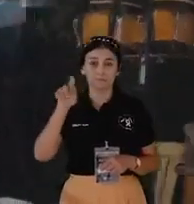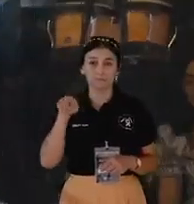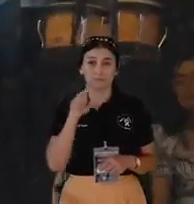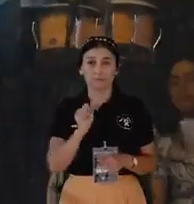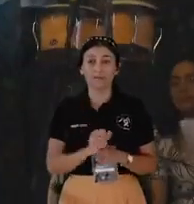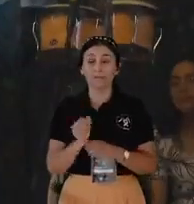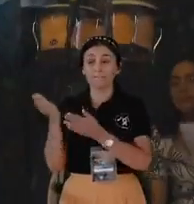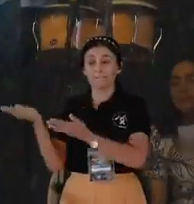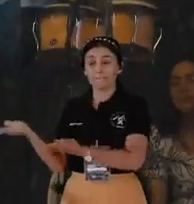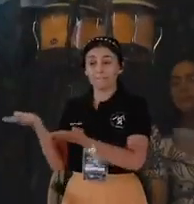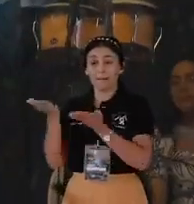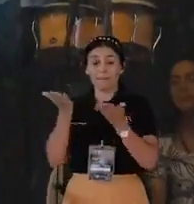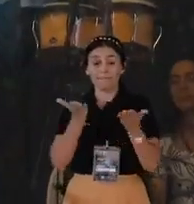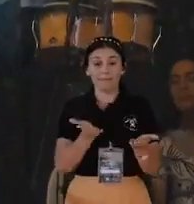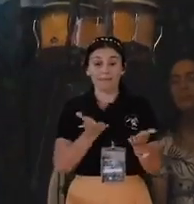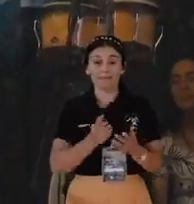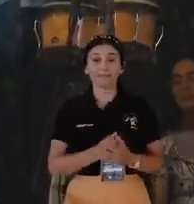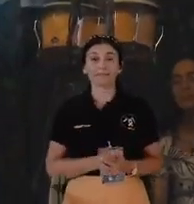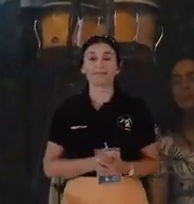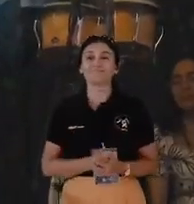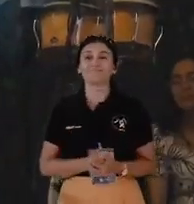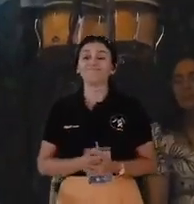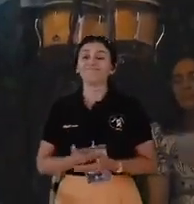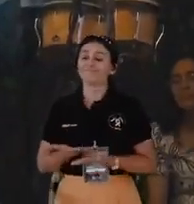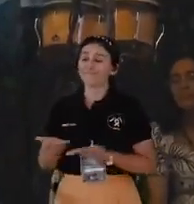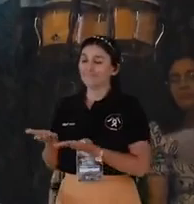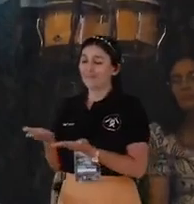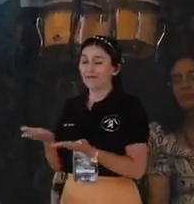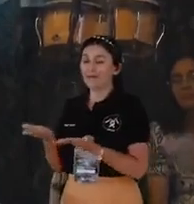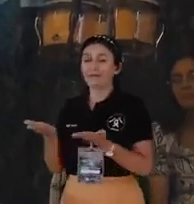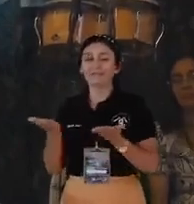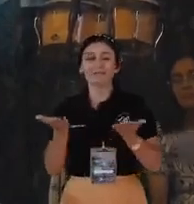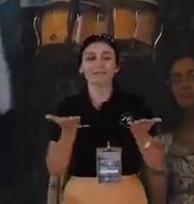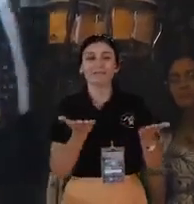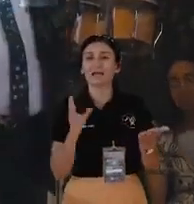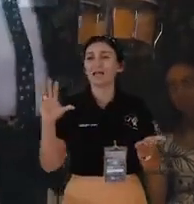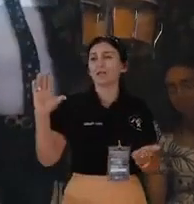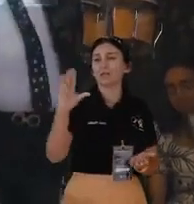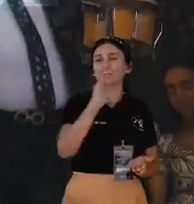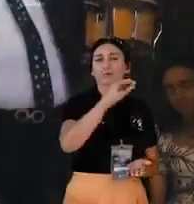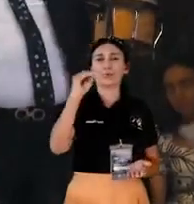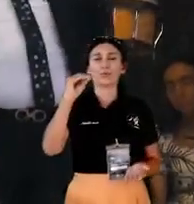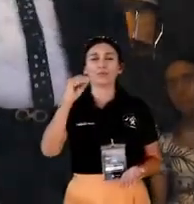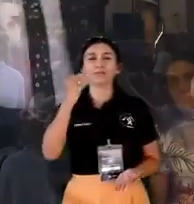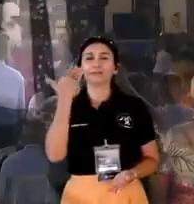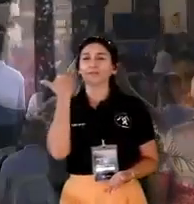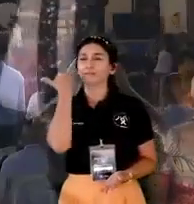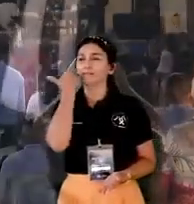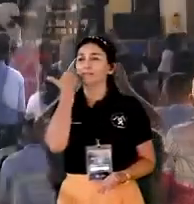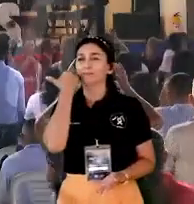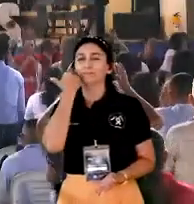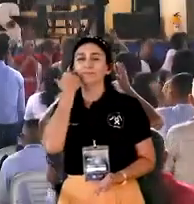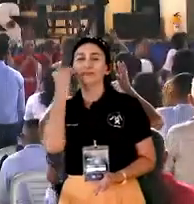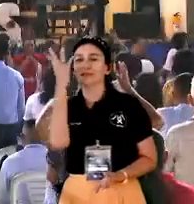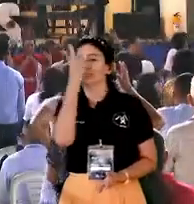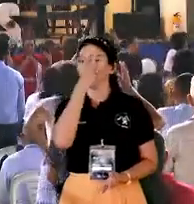adelante en este momento y va a presentar todas las mujeres de nuestra hermosa Colombia.